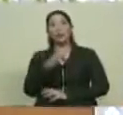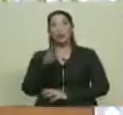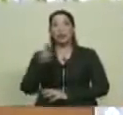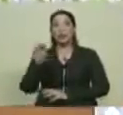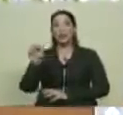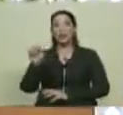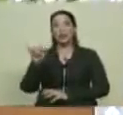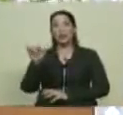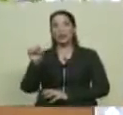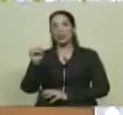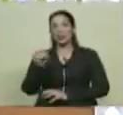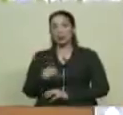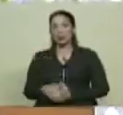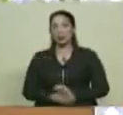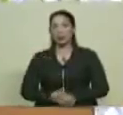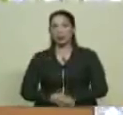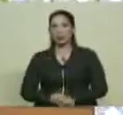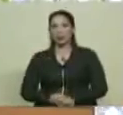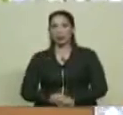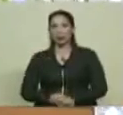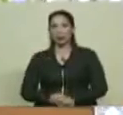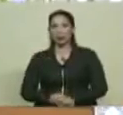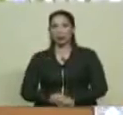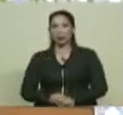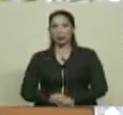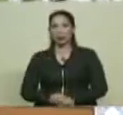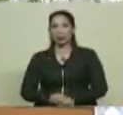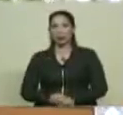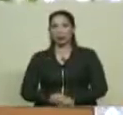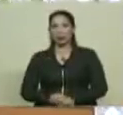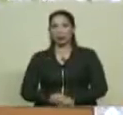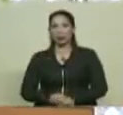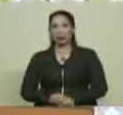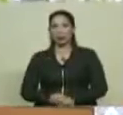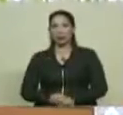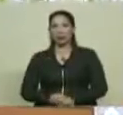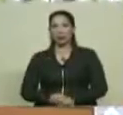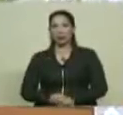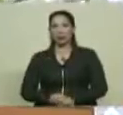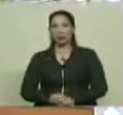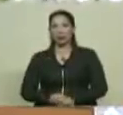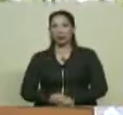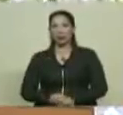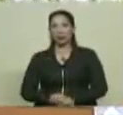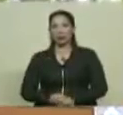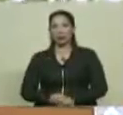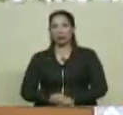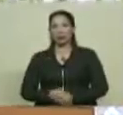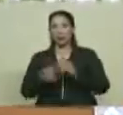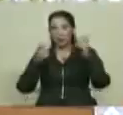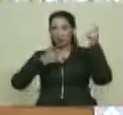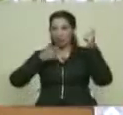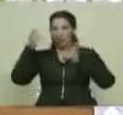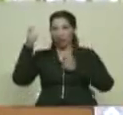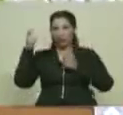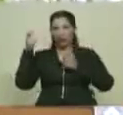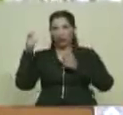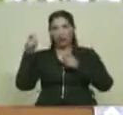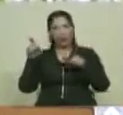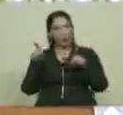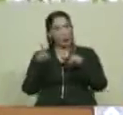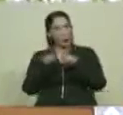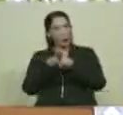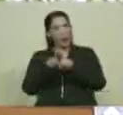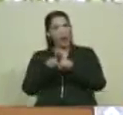Coronel Luis Reyes es al comandante Chávez lo que fue Rafael Urdaneta al libertador